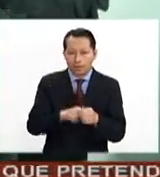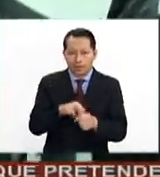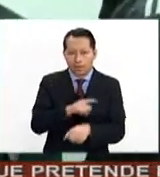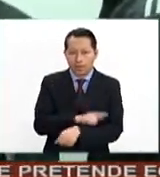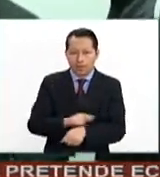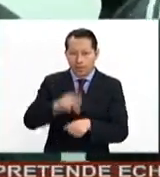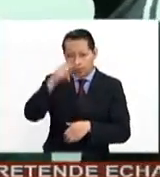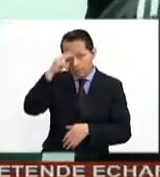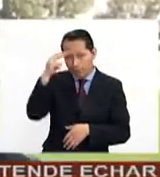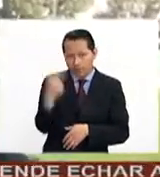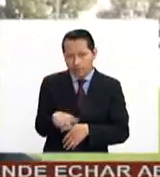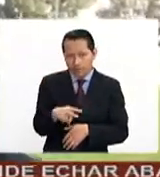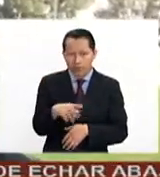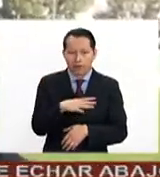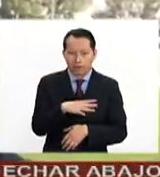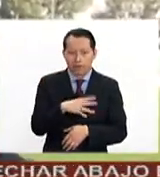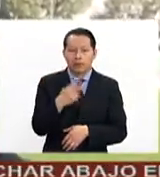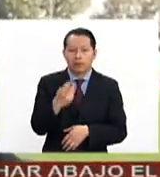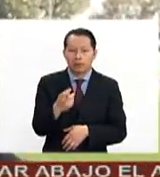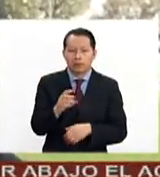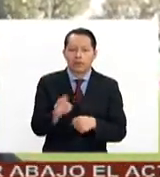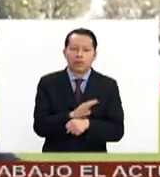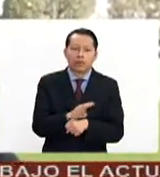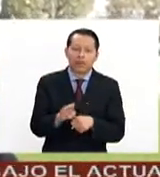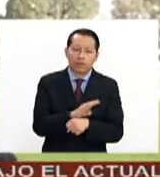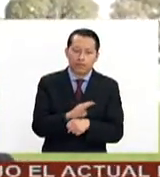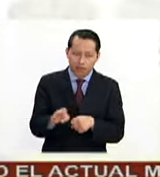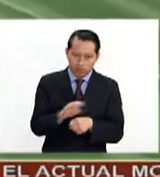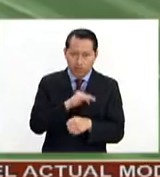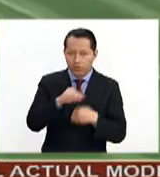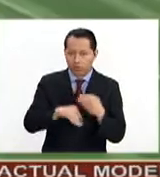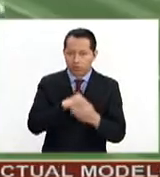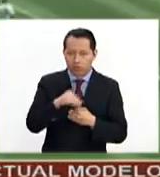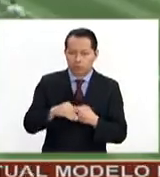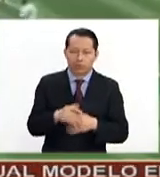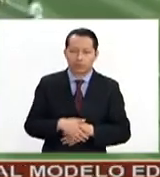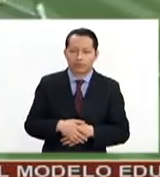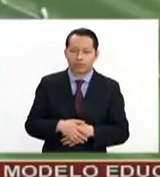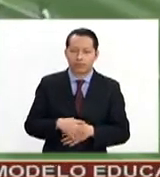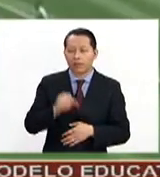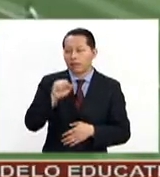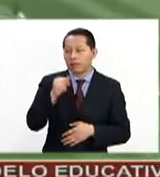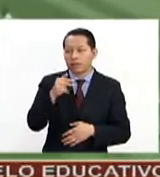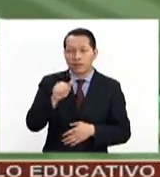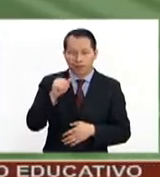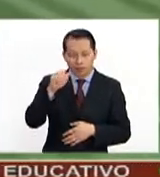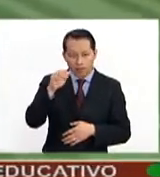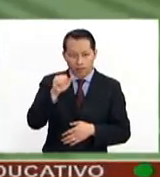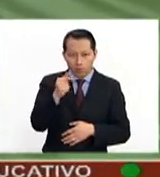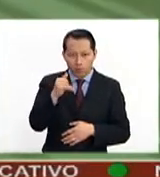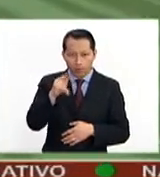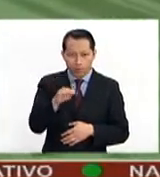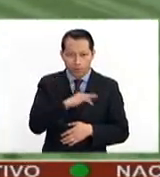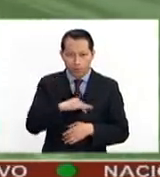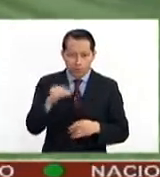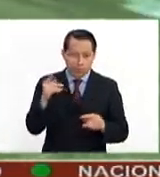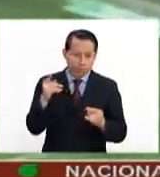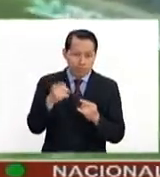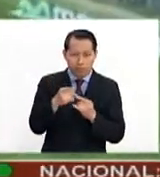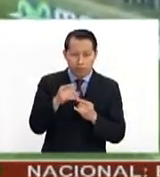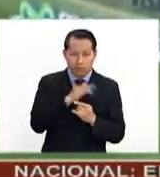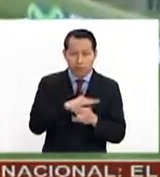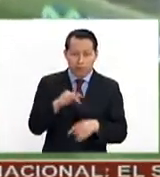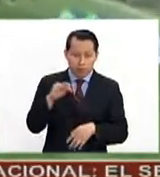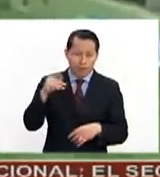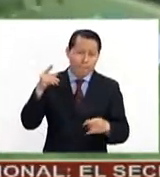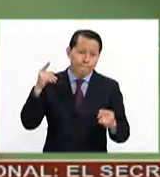Mexicana. Así que bueno, pues esto nos beneficia a todos. Sigue Cuauhtémoc, le puede pegar, le